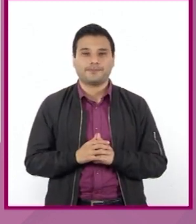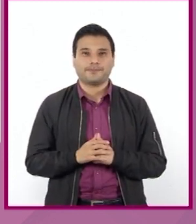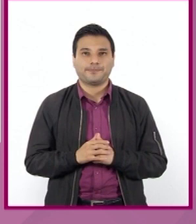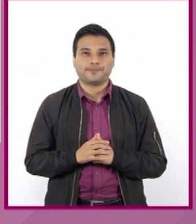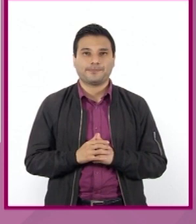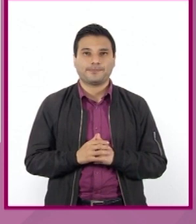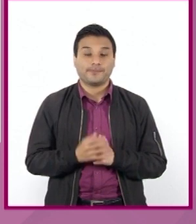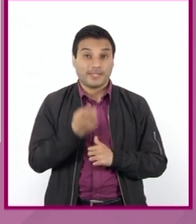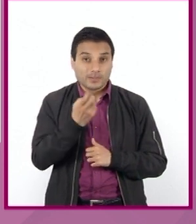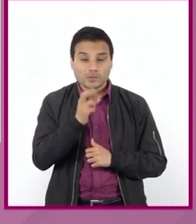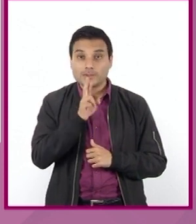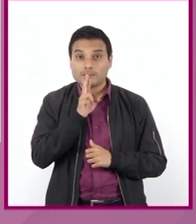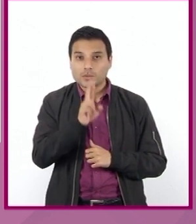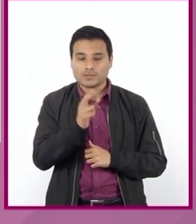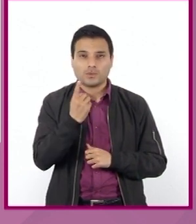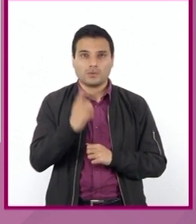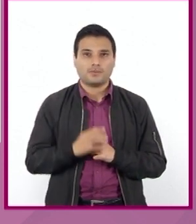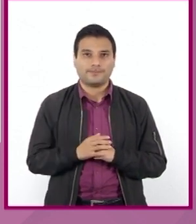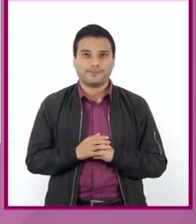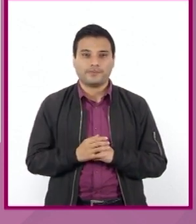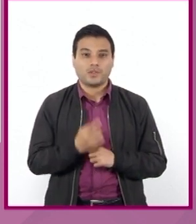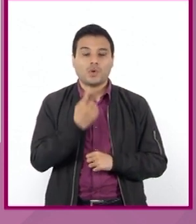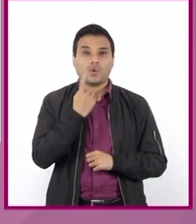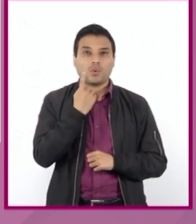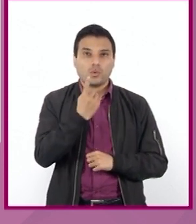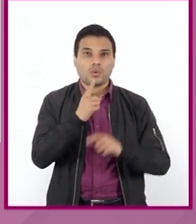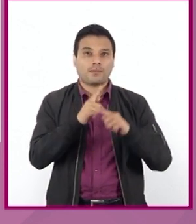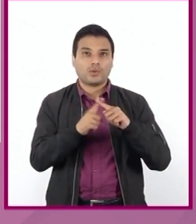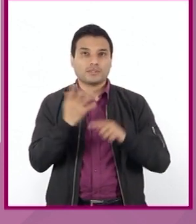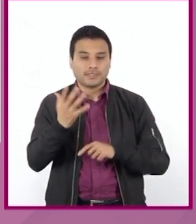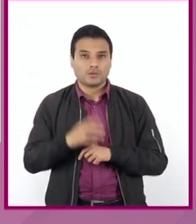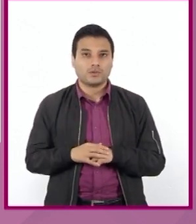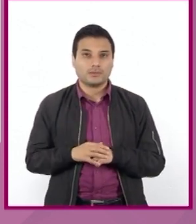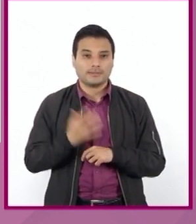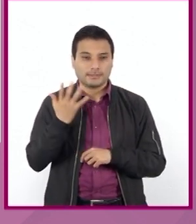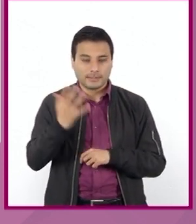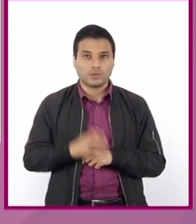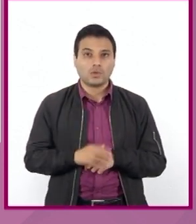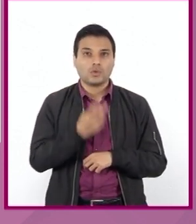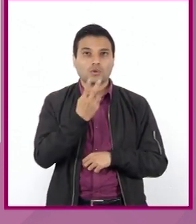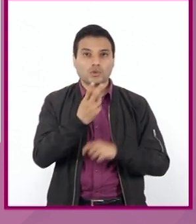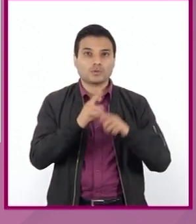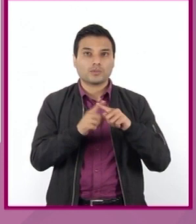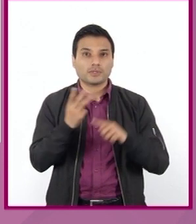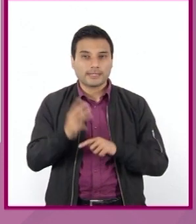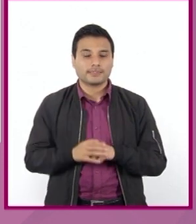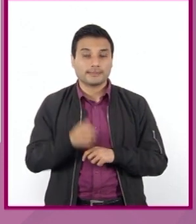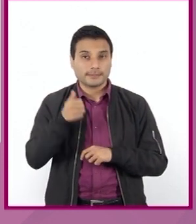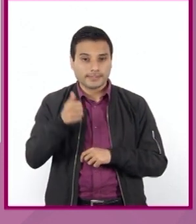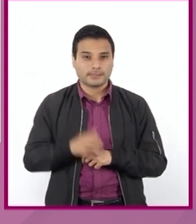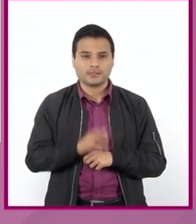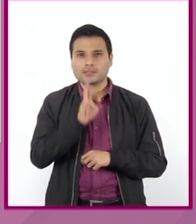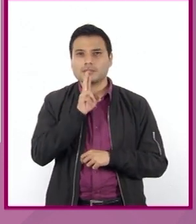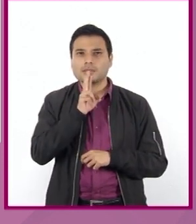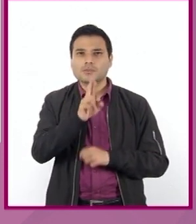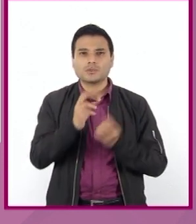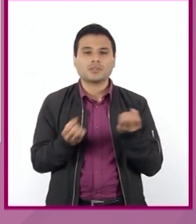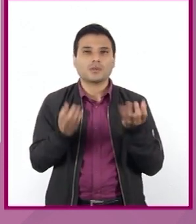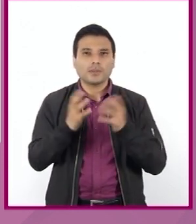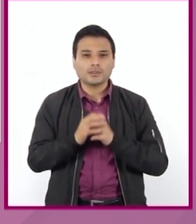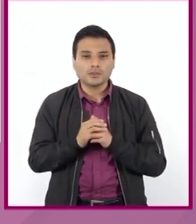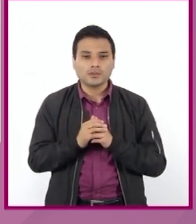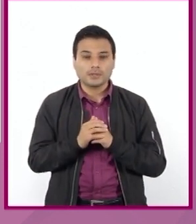es igual a 1 por 5. 5, 2 por 3, 6. Así que el resultado de la división